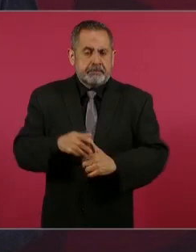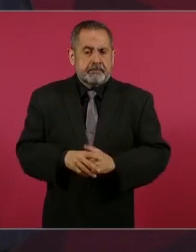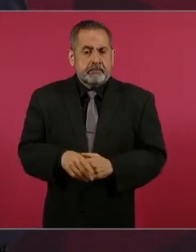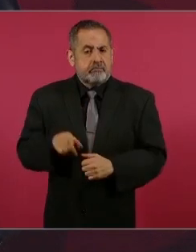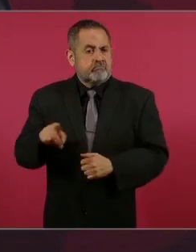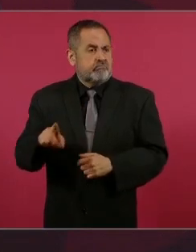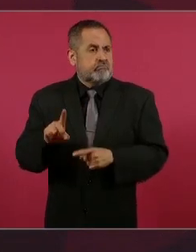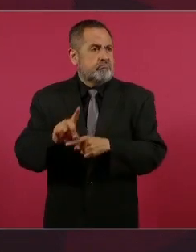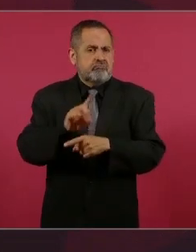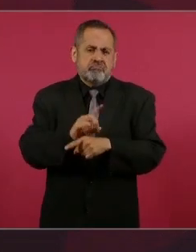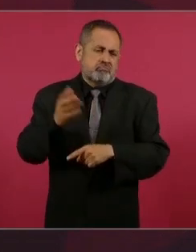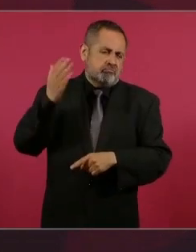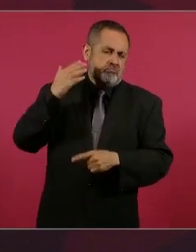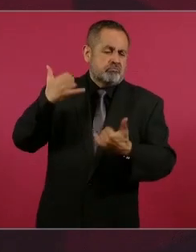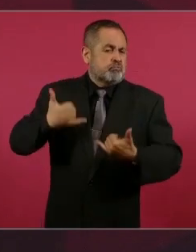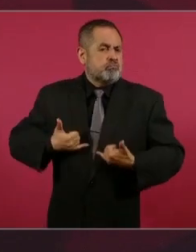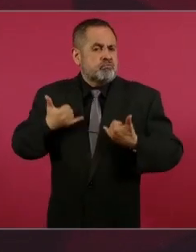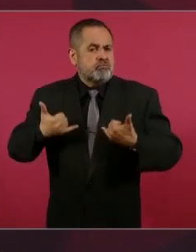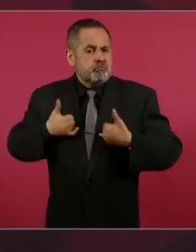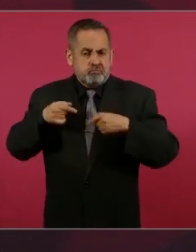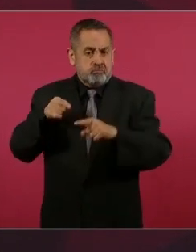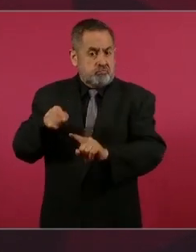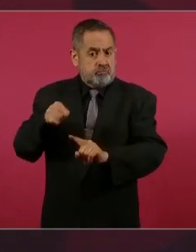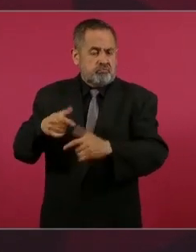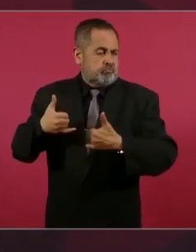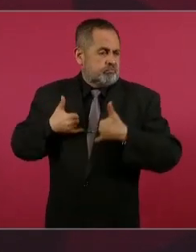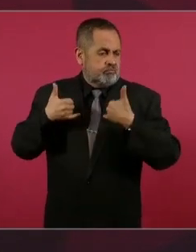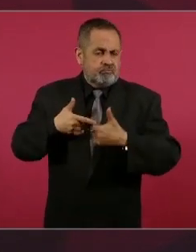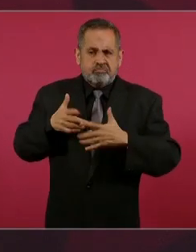muy jovencito participó